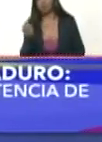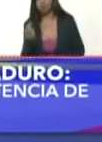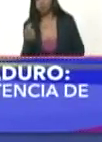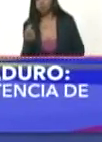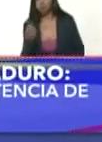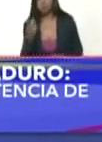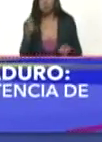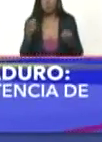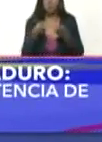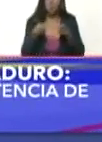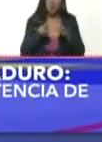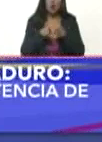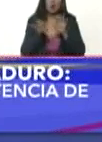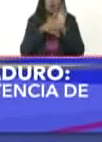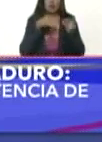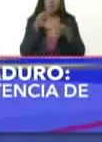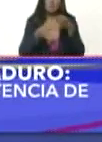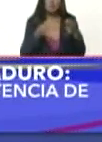Shakespeare.